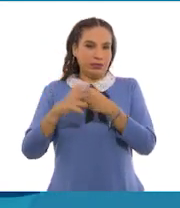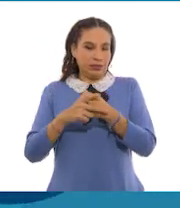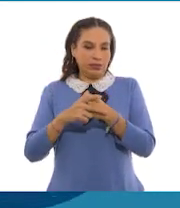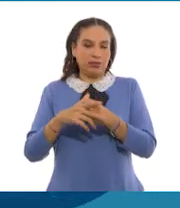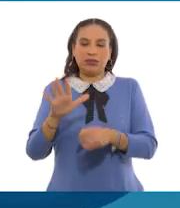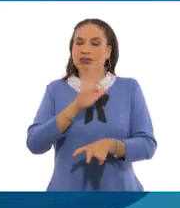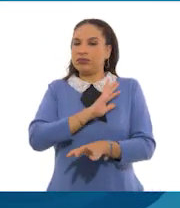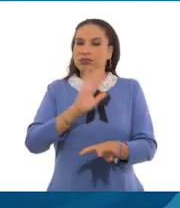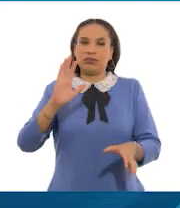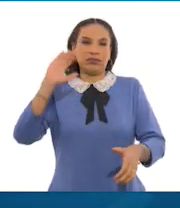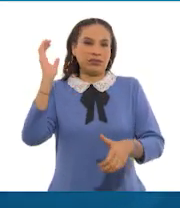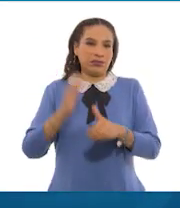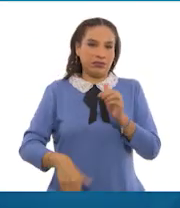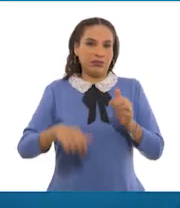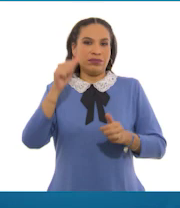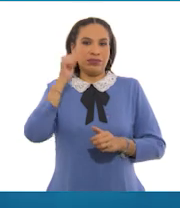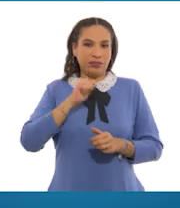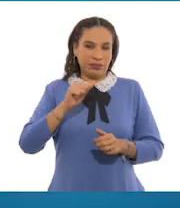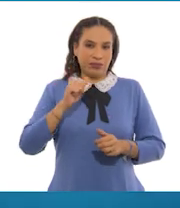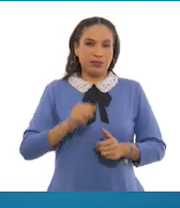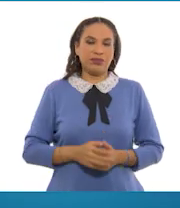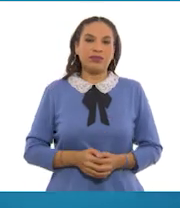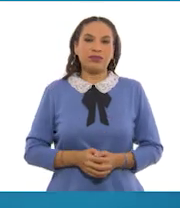se terminara para siempre.